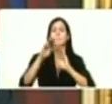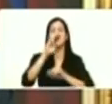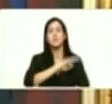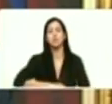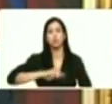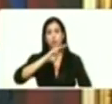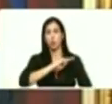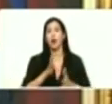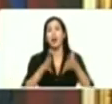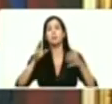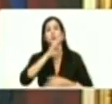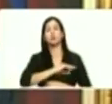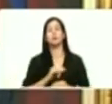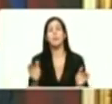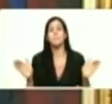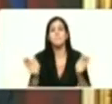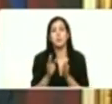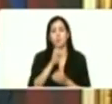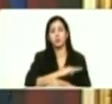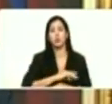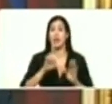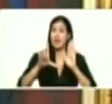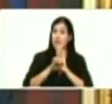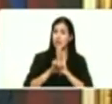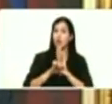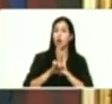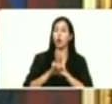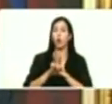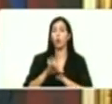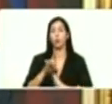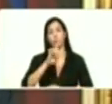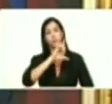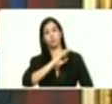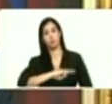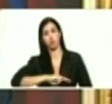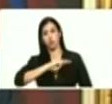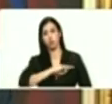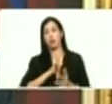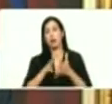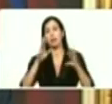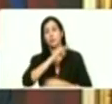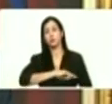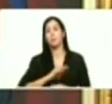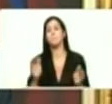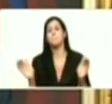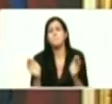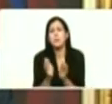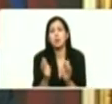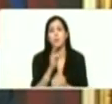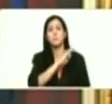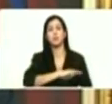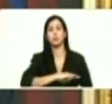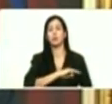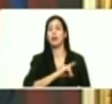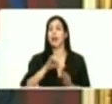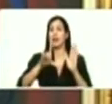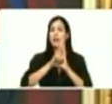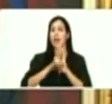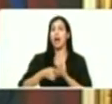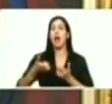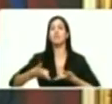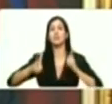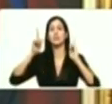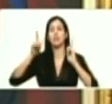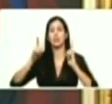fijense ustedes ley orgánica de emisiones grandes misiones y micromisiones ley habilitante